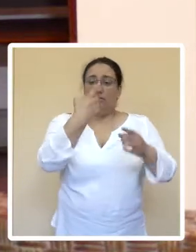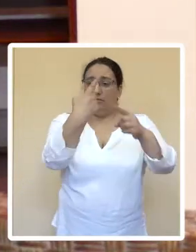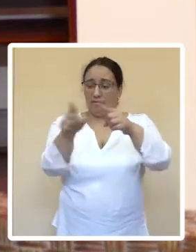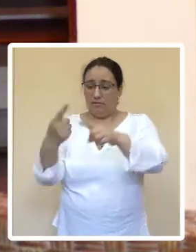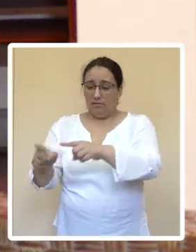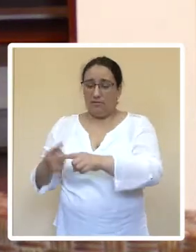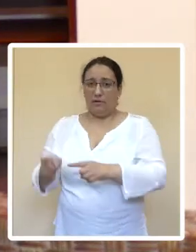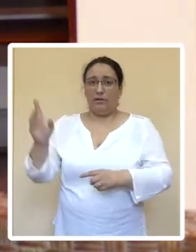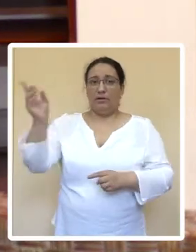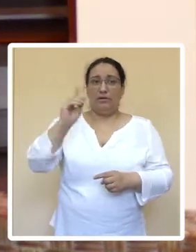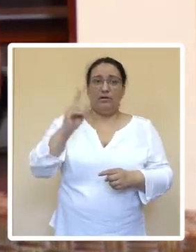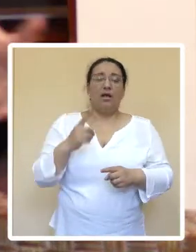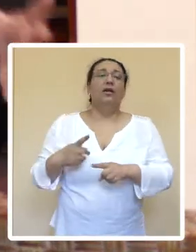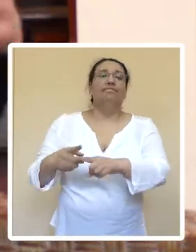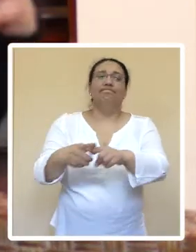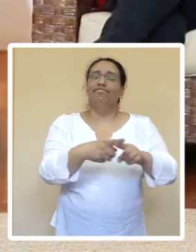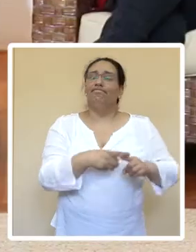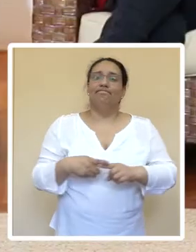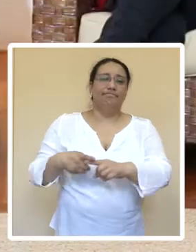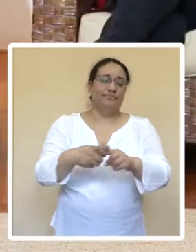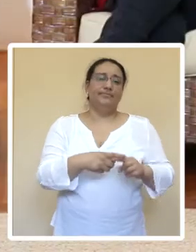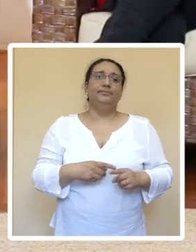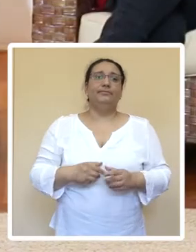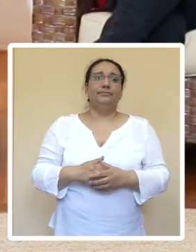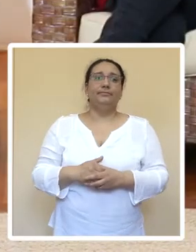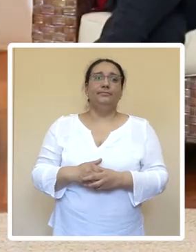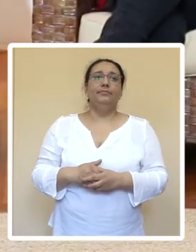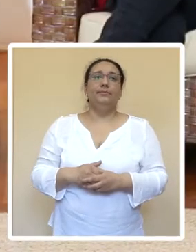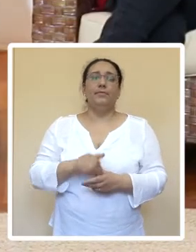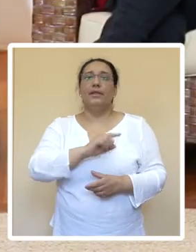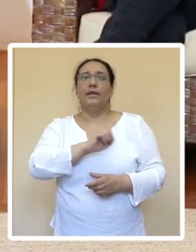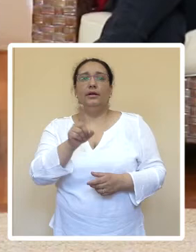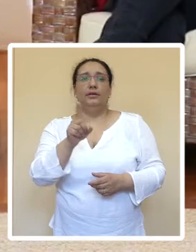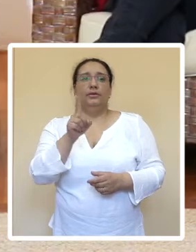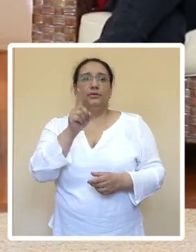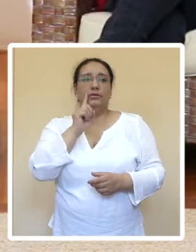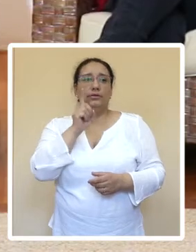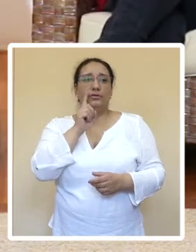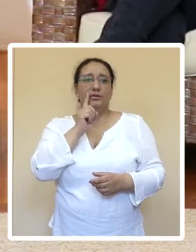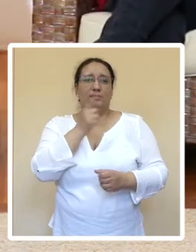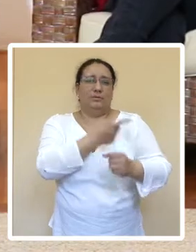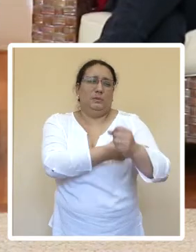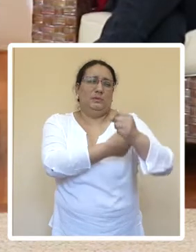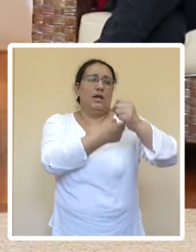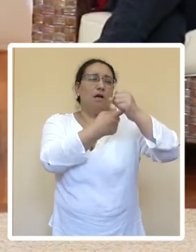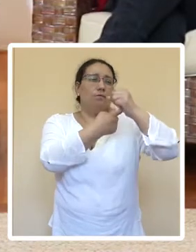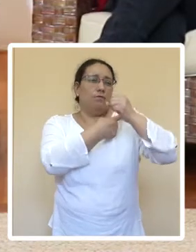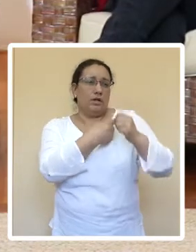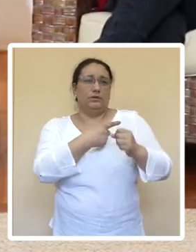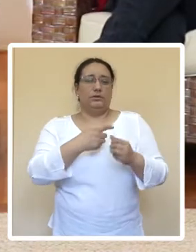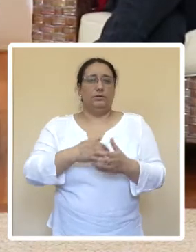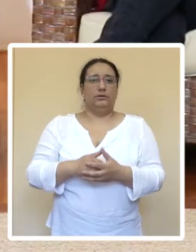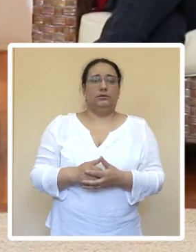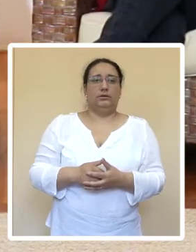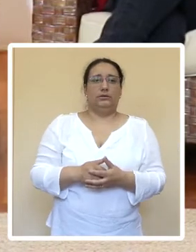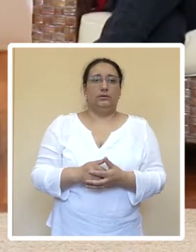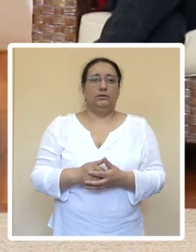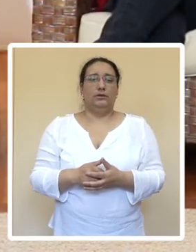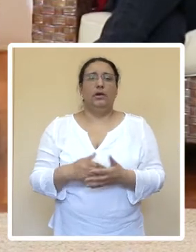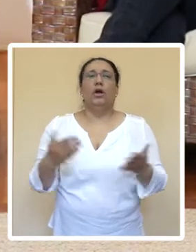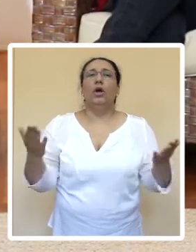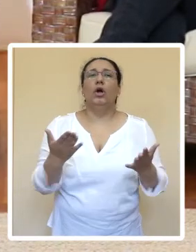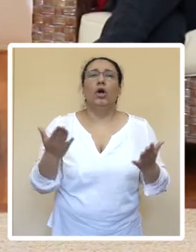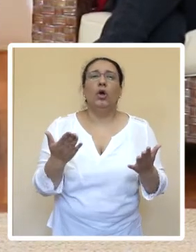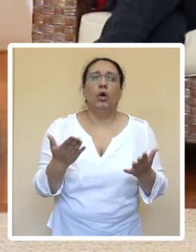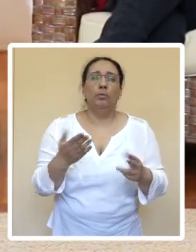cual la sociedad todavía no tiene la fuerza y las garras de decir de